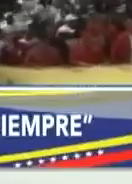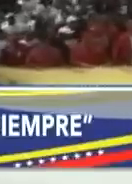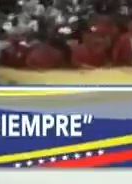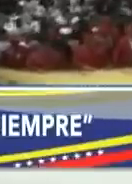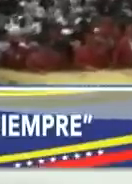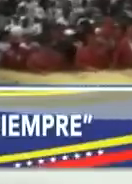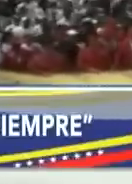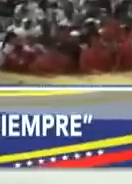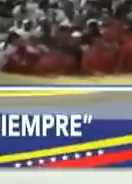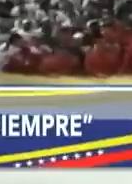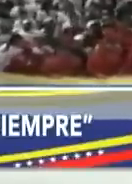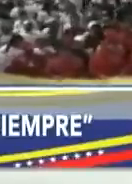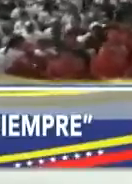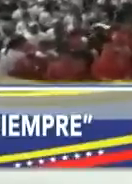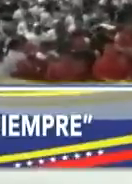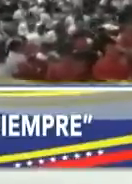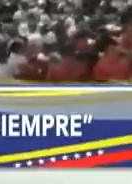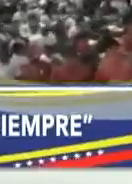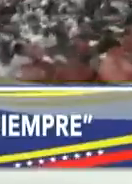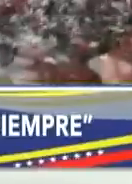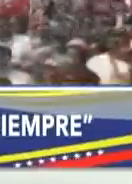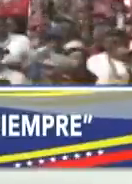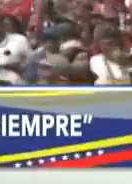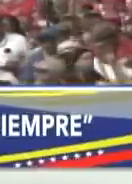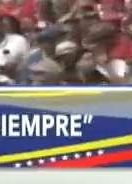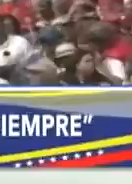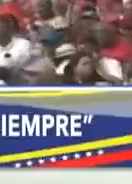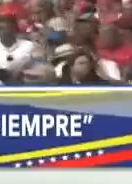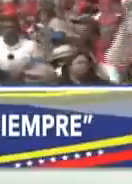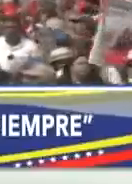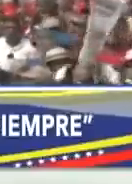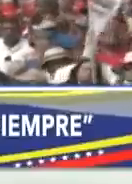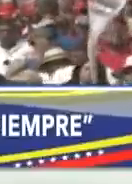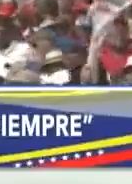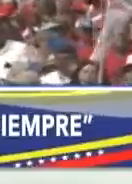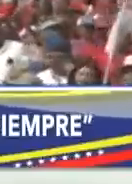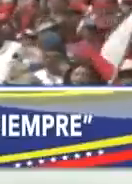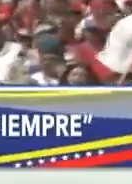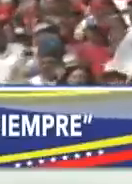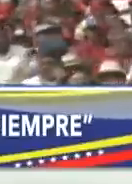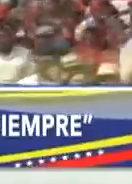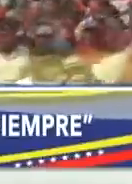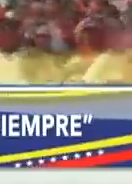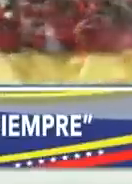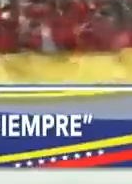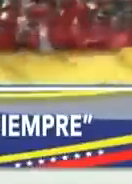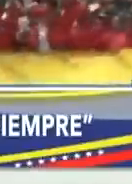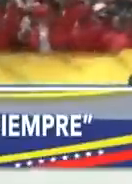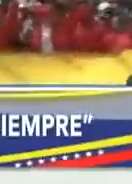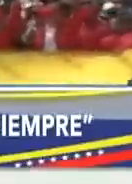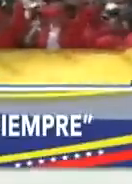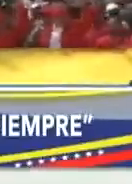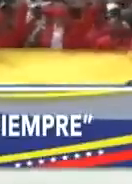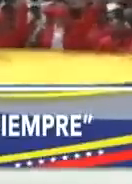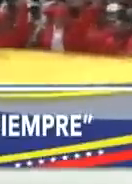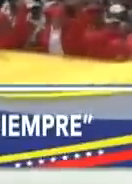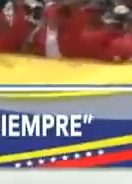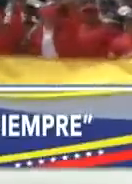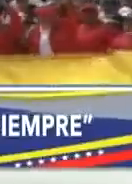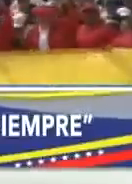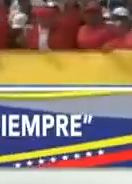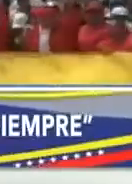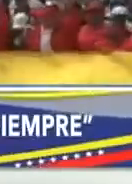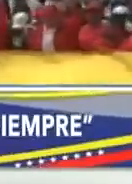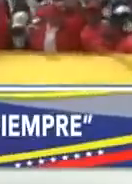Bolivariana de Venezuela, Nicolás Maduro Moros. De marcha para recordar a nuestro comandante,